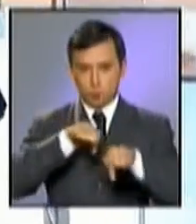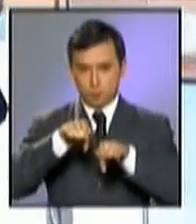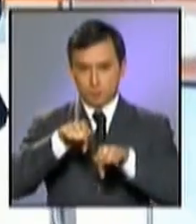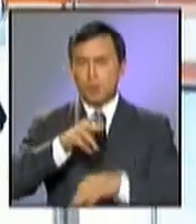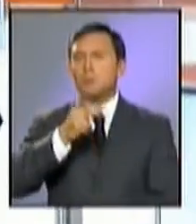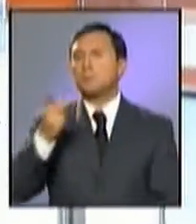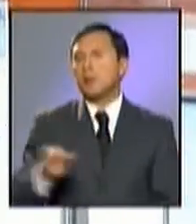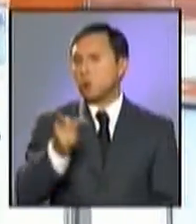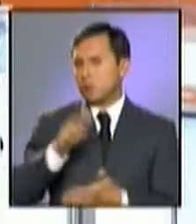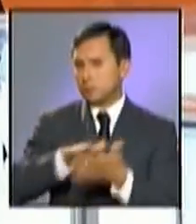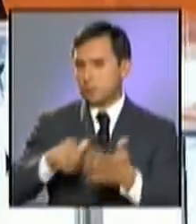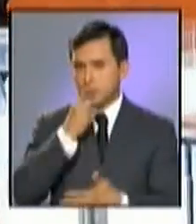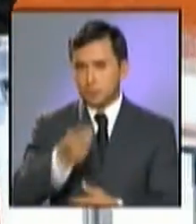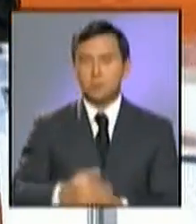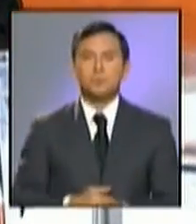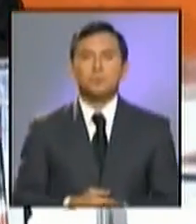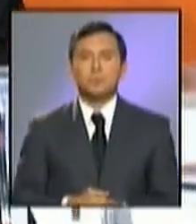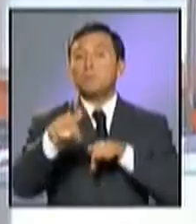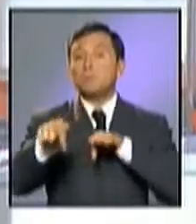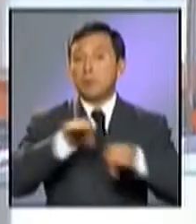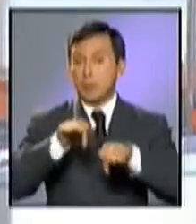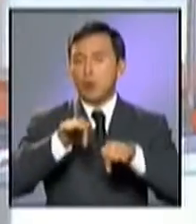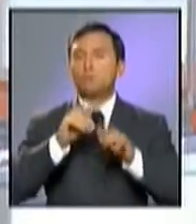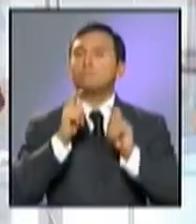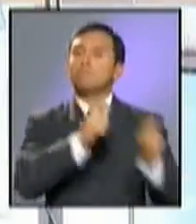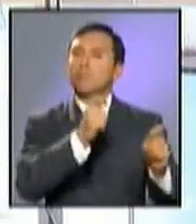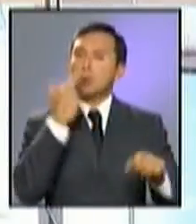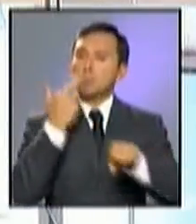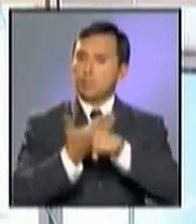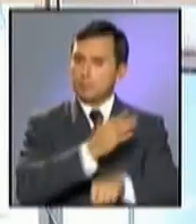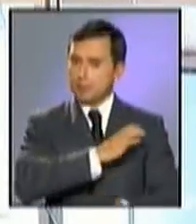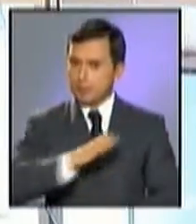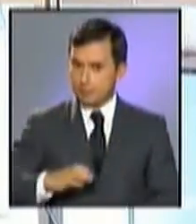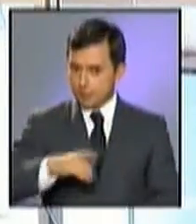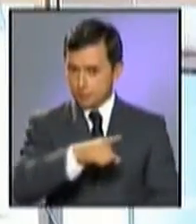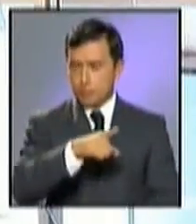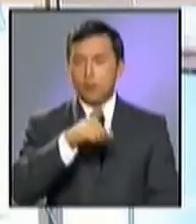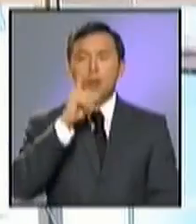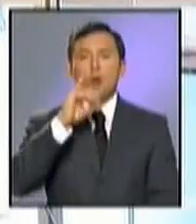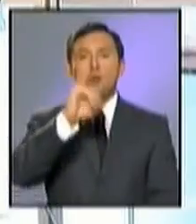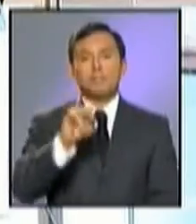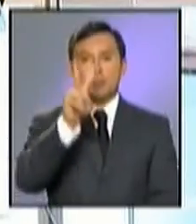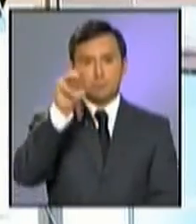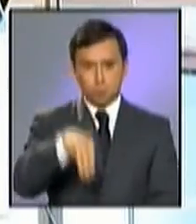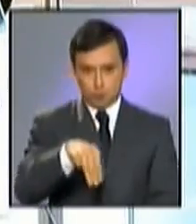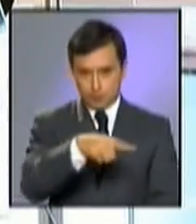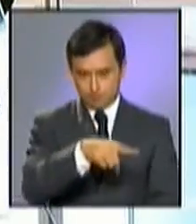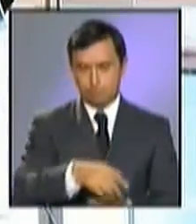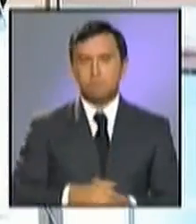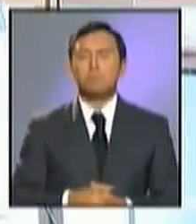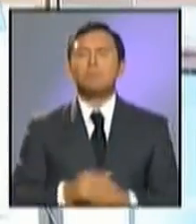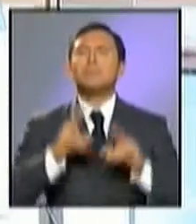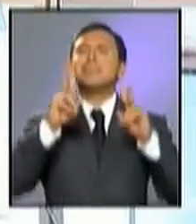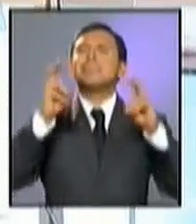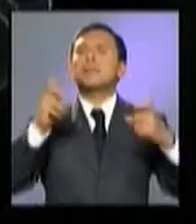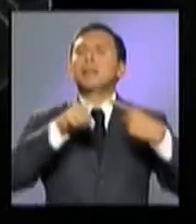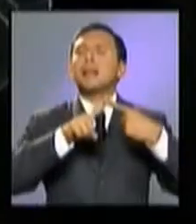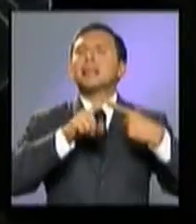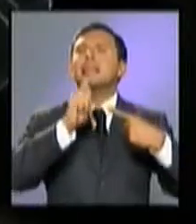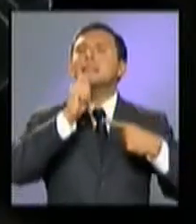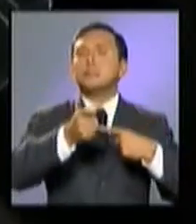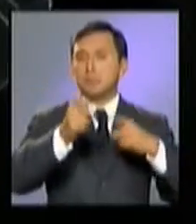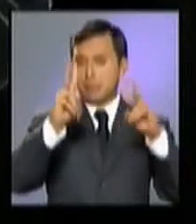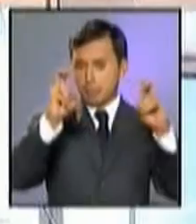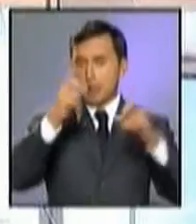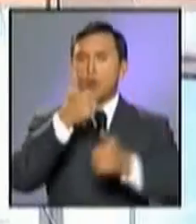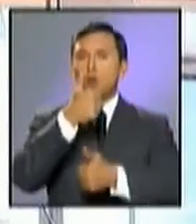debate de candidatos a la presidencia de la República. Por decisión unánime de las representaciones de los cuatro candidatos, el segundo debate a